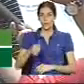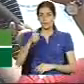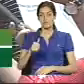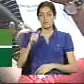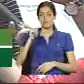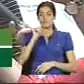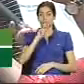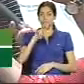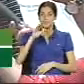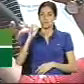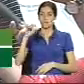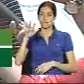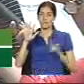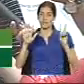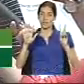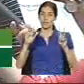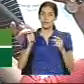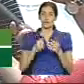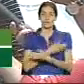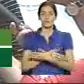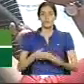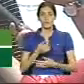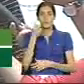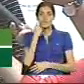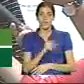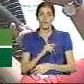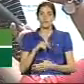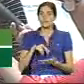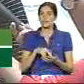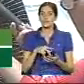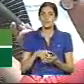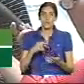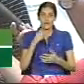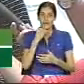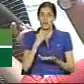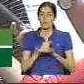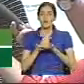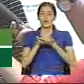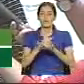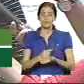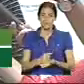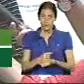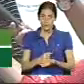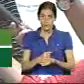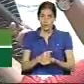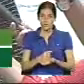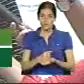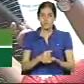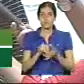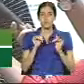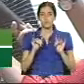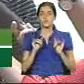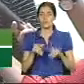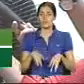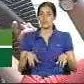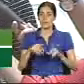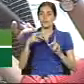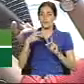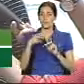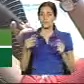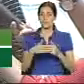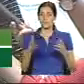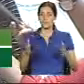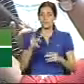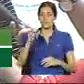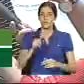por más de 307 millones de bolívares. Eso va ayudando desde la industria hotelera, tanto pública